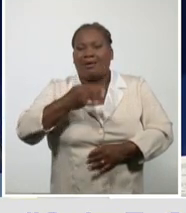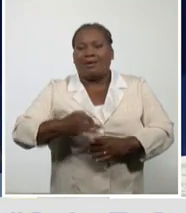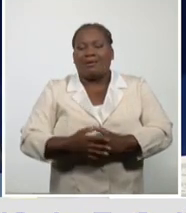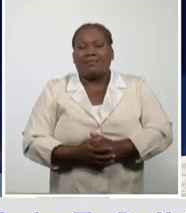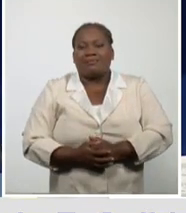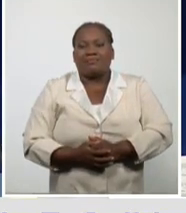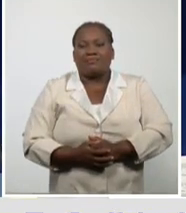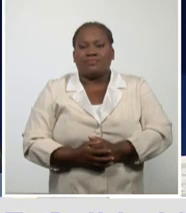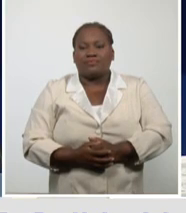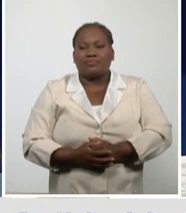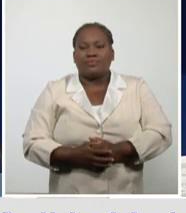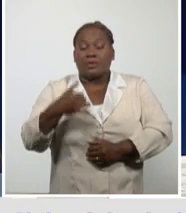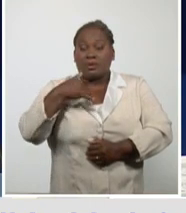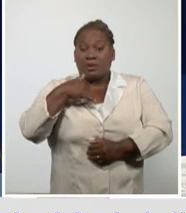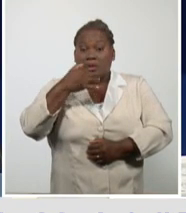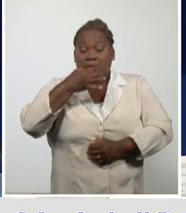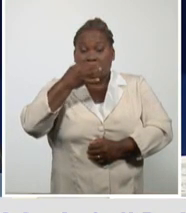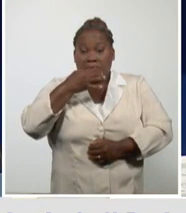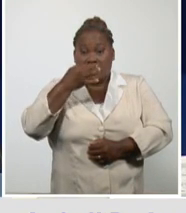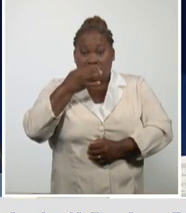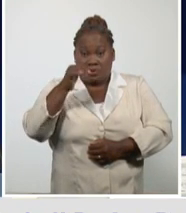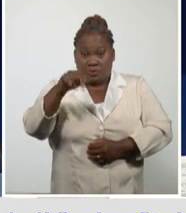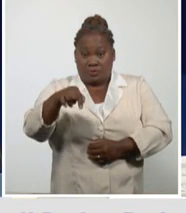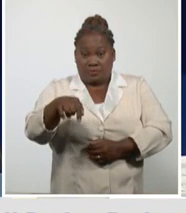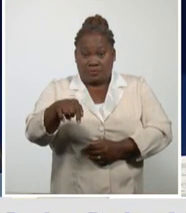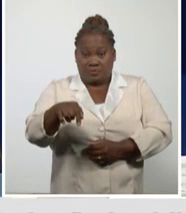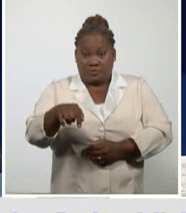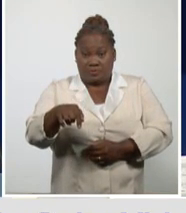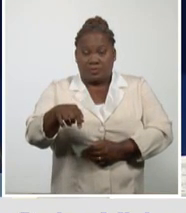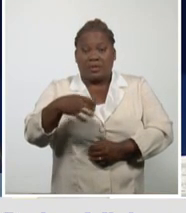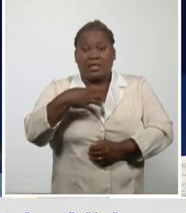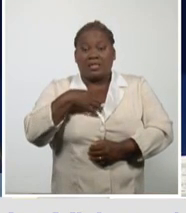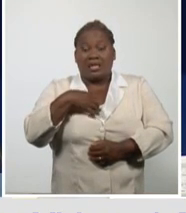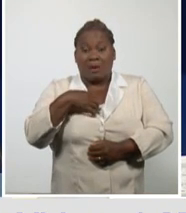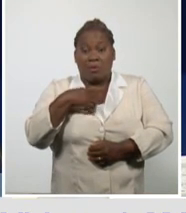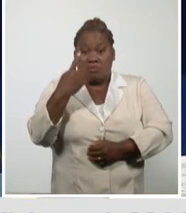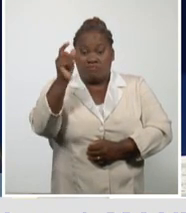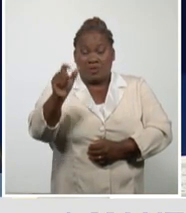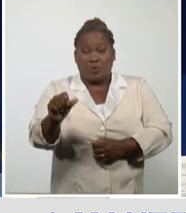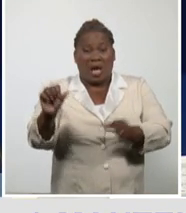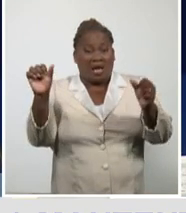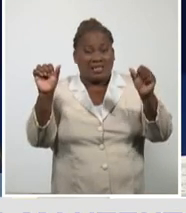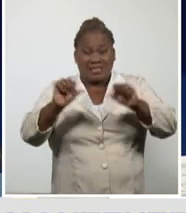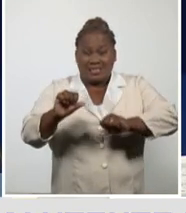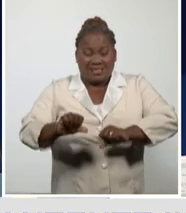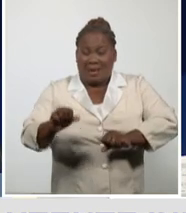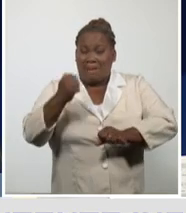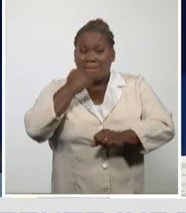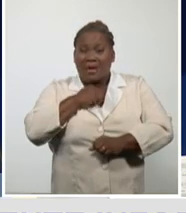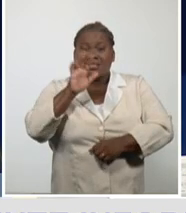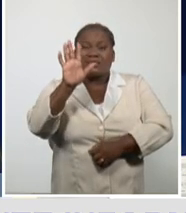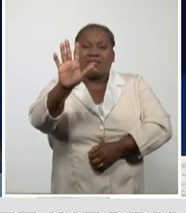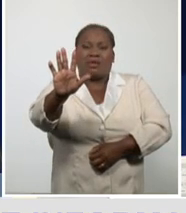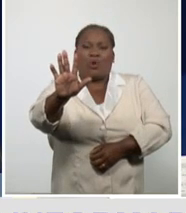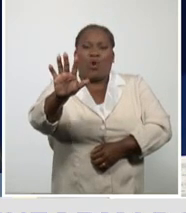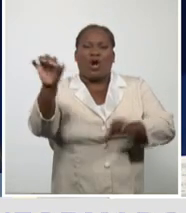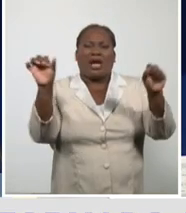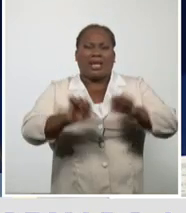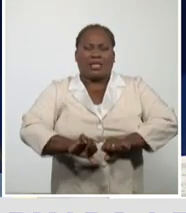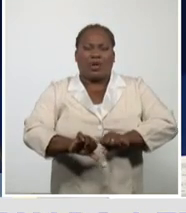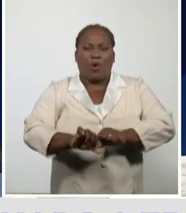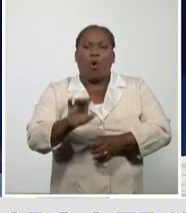Como yo dije, hoy tenemos un crítico más, 5 pacientes, y 8